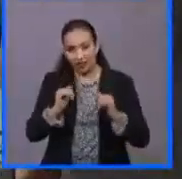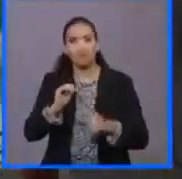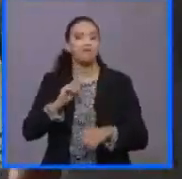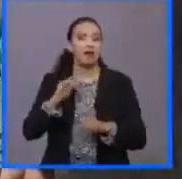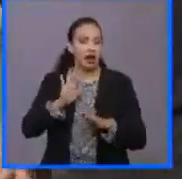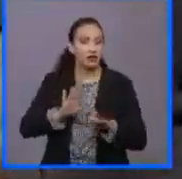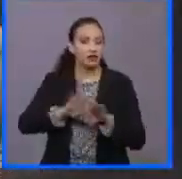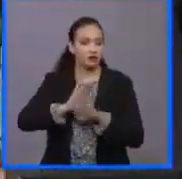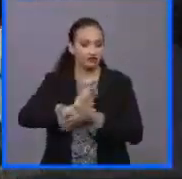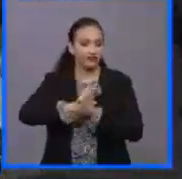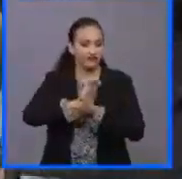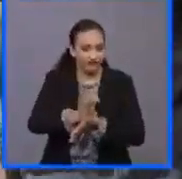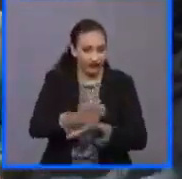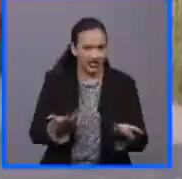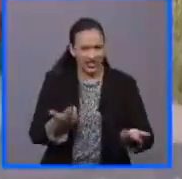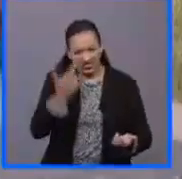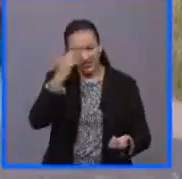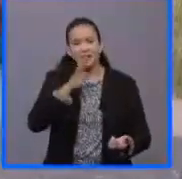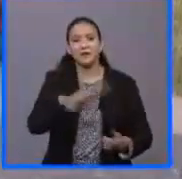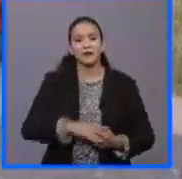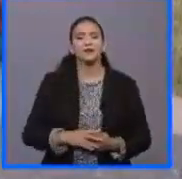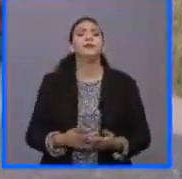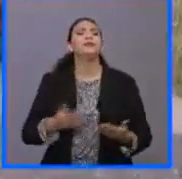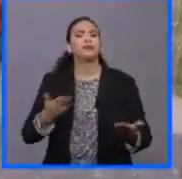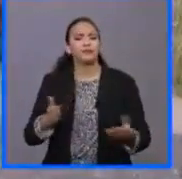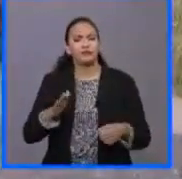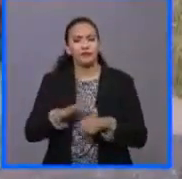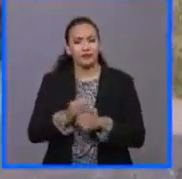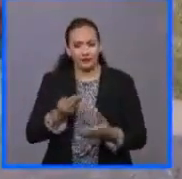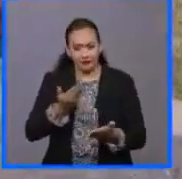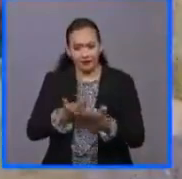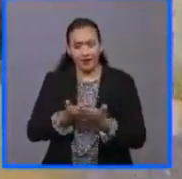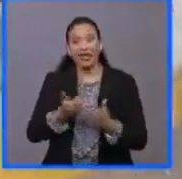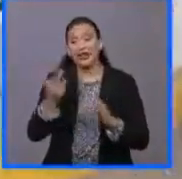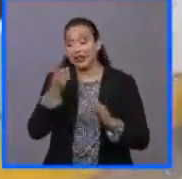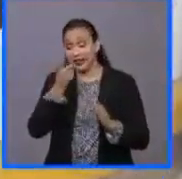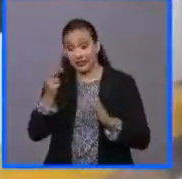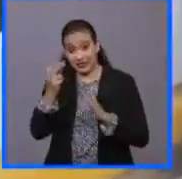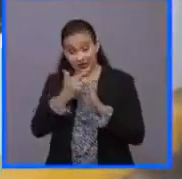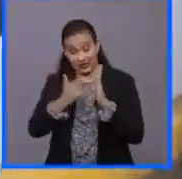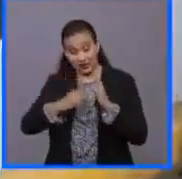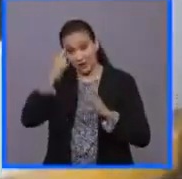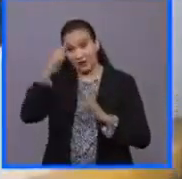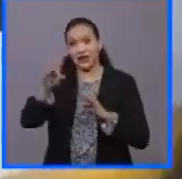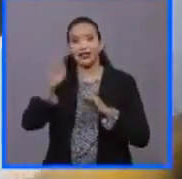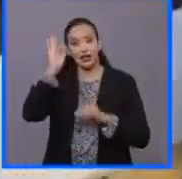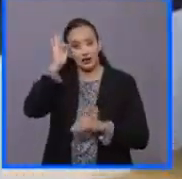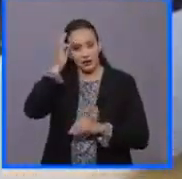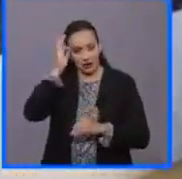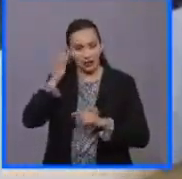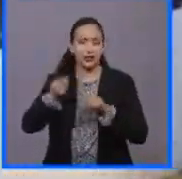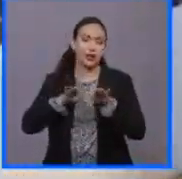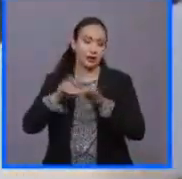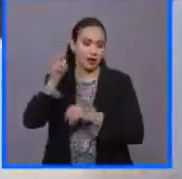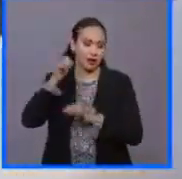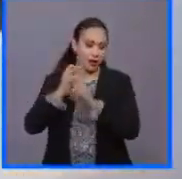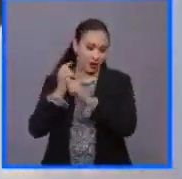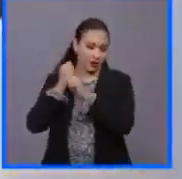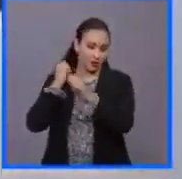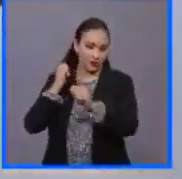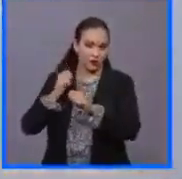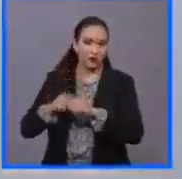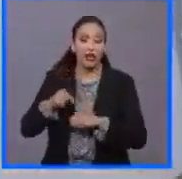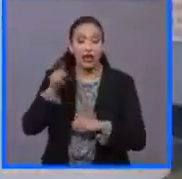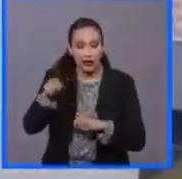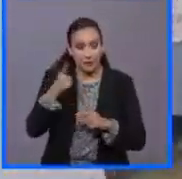de carecer de razonabilidad. La disposición establecía como requisito para ser conductor de las empresas de transporte